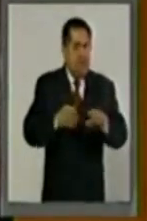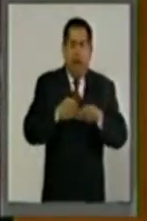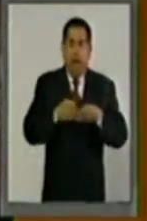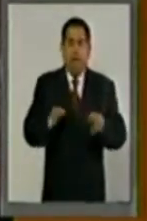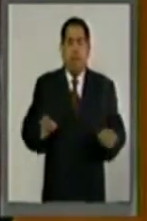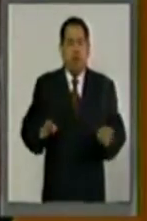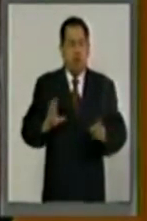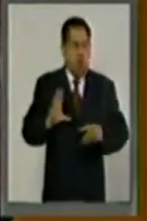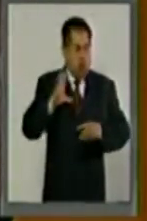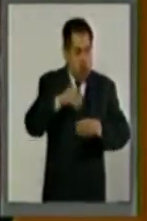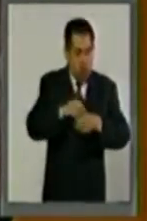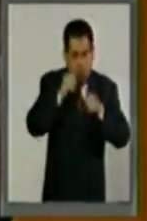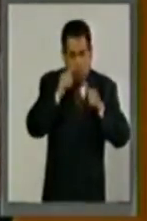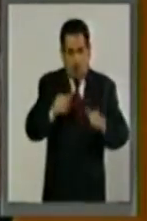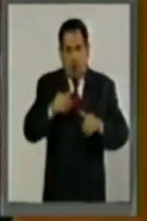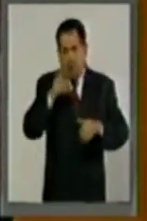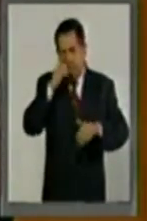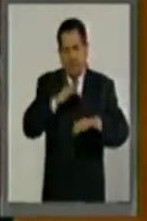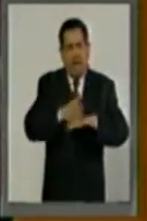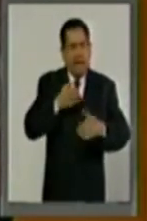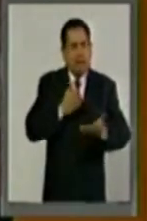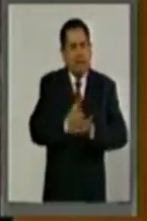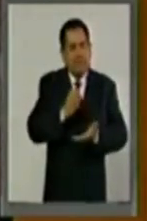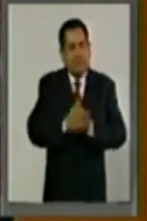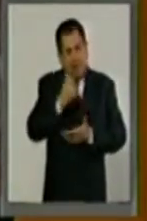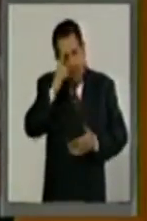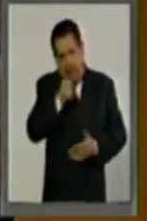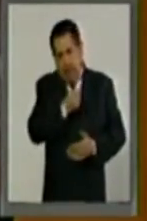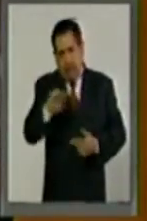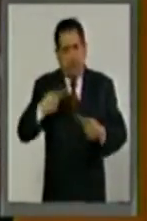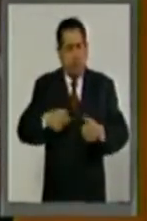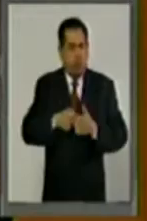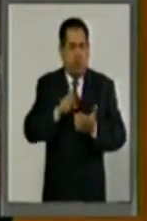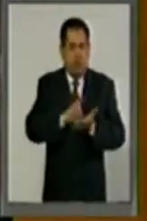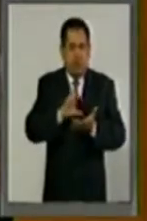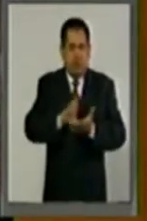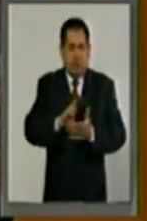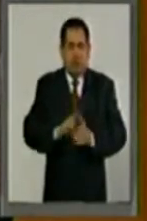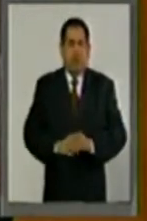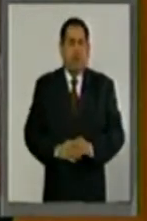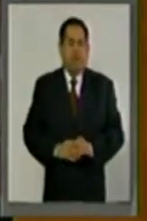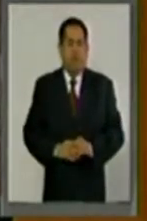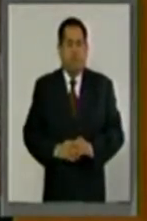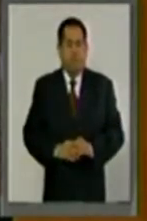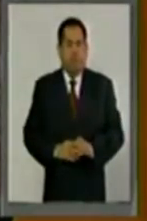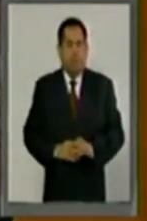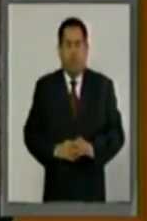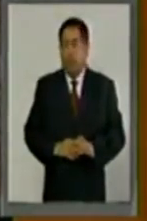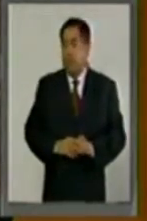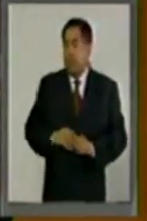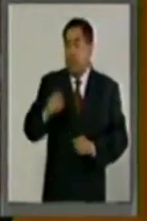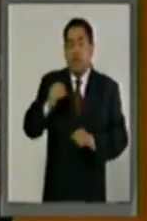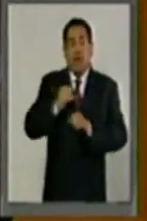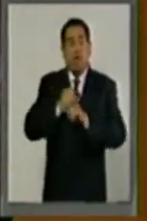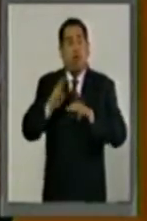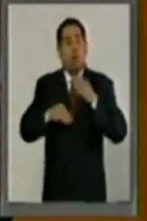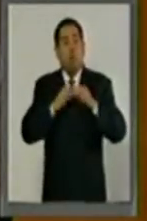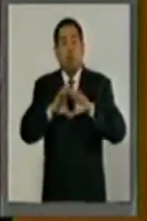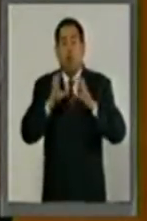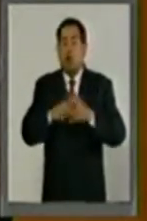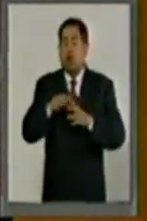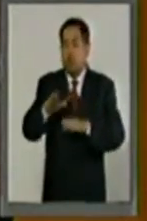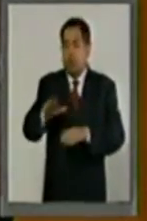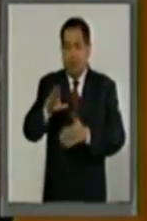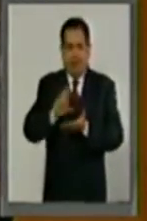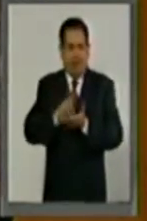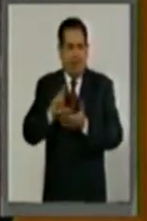abiertos, inclusivos, accesibles a las personas con discapacidad. Datos del Informe Mundial sobre la Discapacidad,